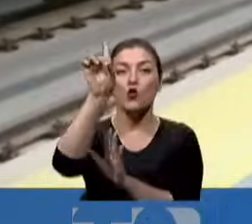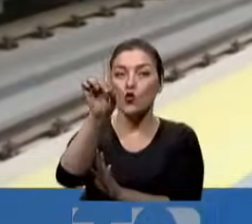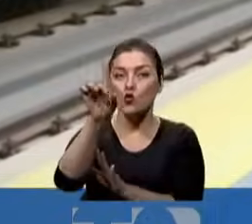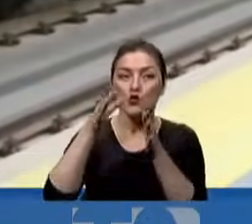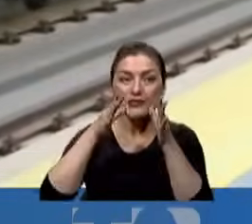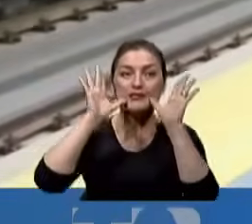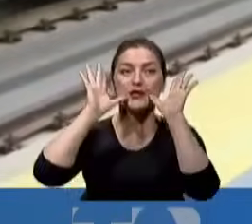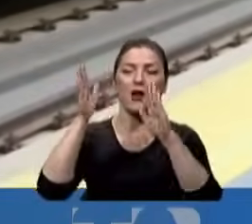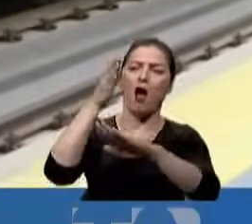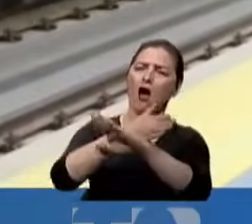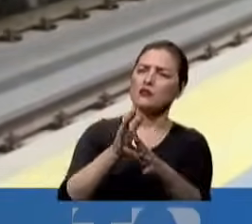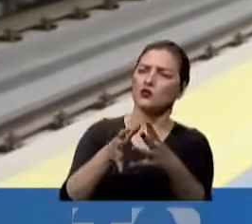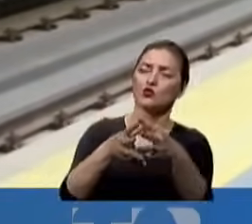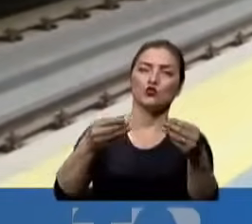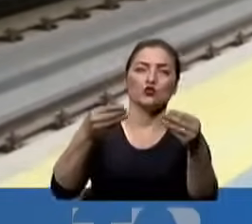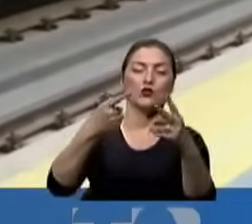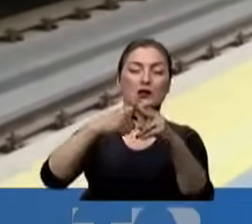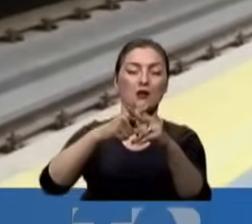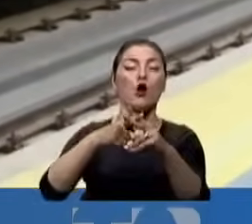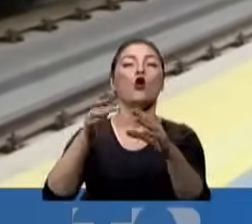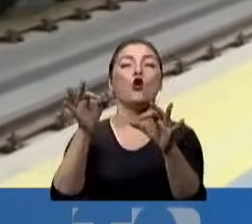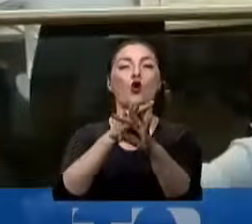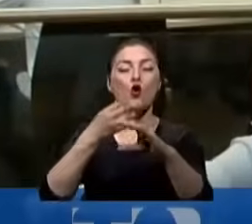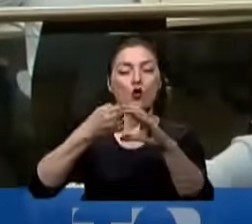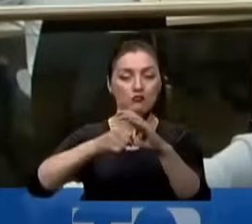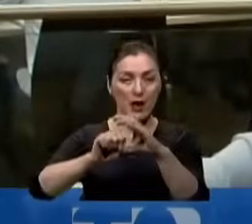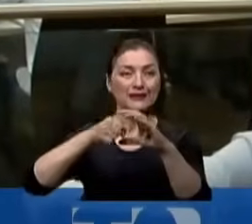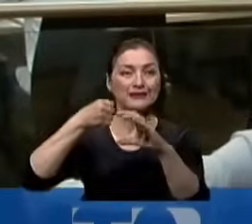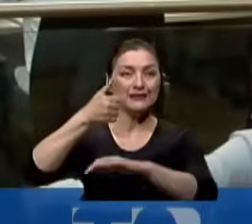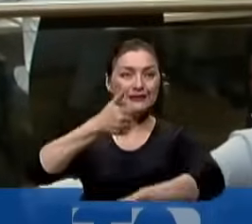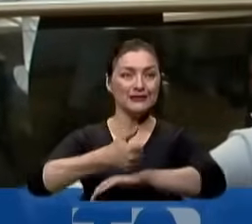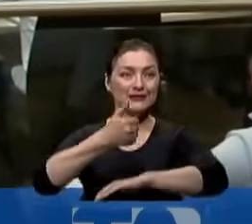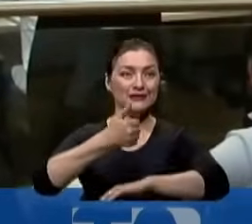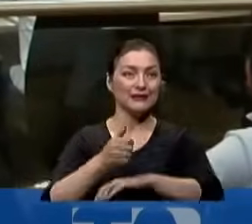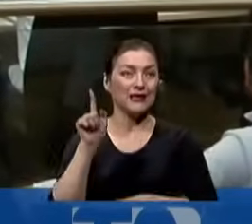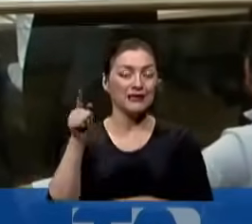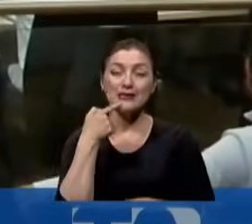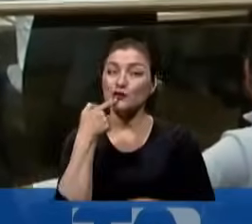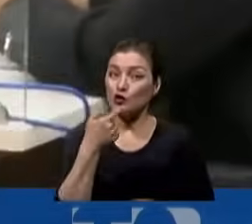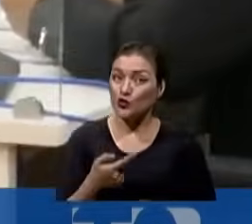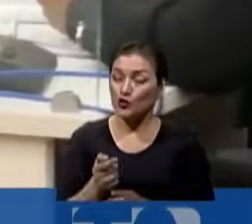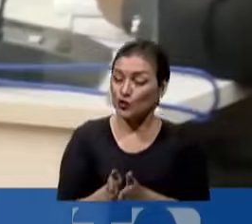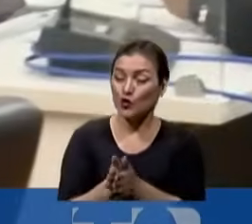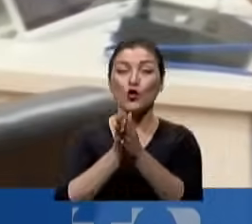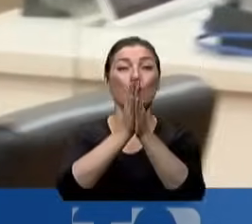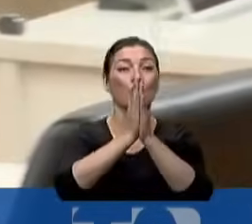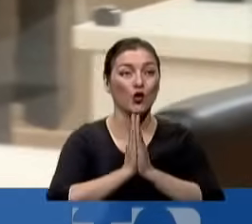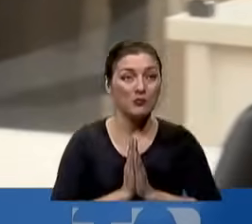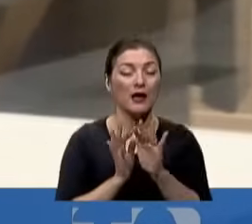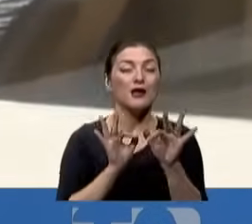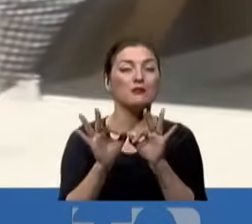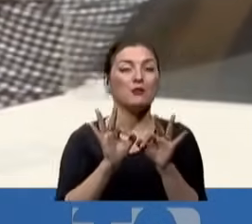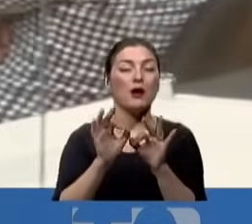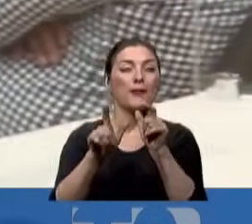diciembre. Ahora y a puertas del inicio de operaciones comerciales del metro, autoridades del Cabildo señalan que pedirán explicaciones a